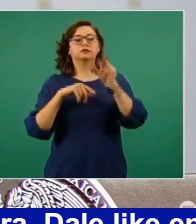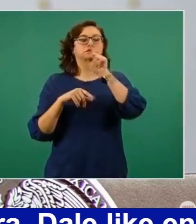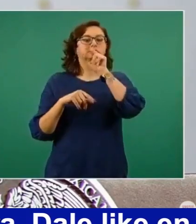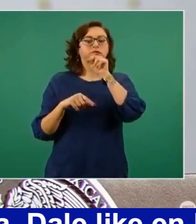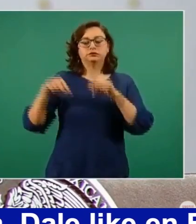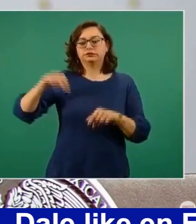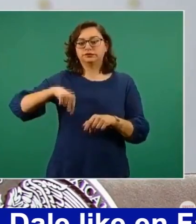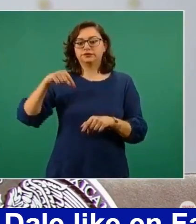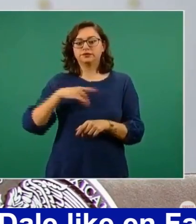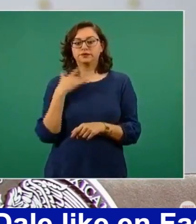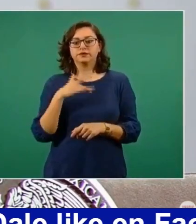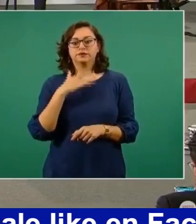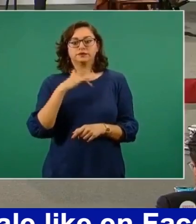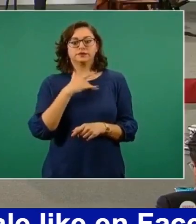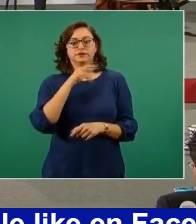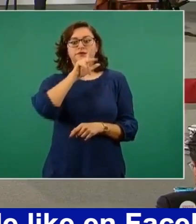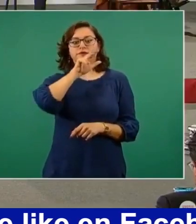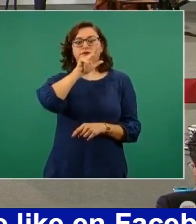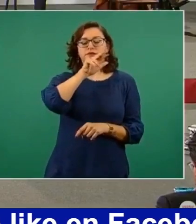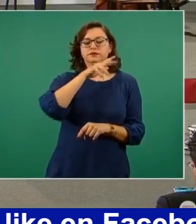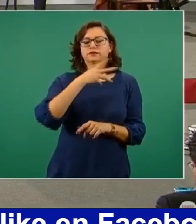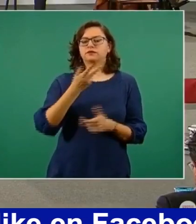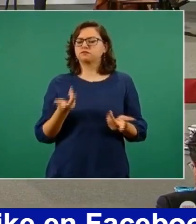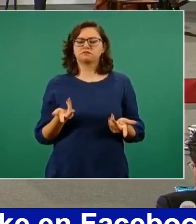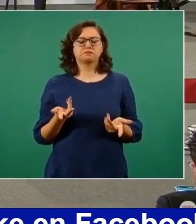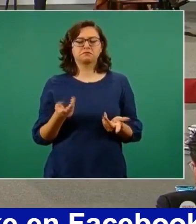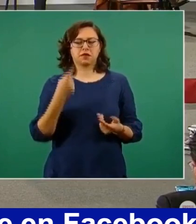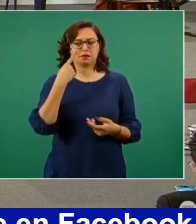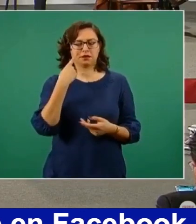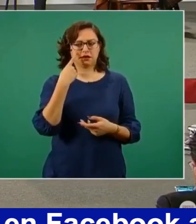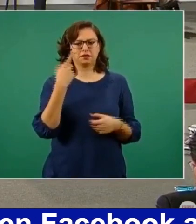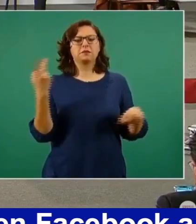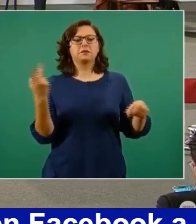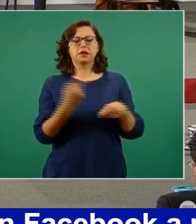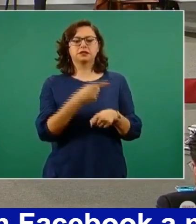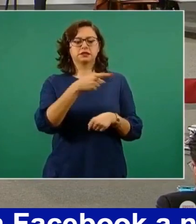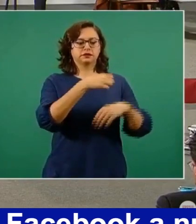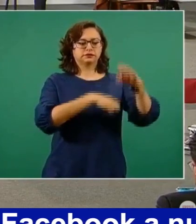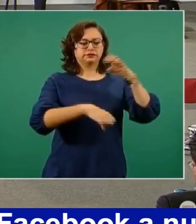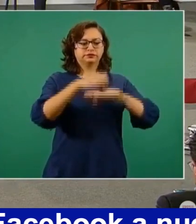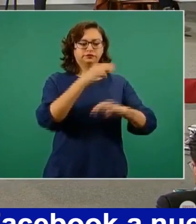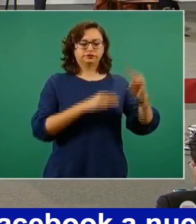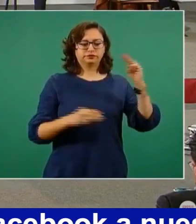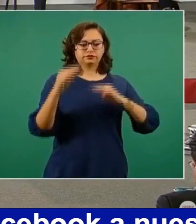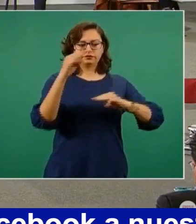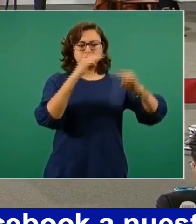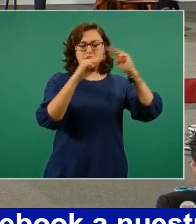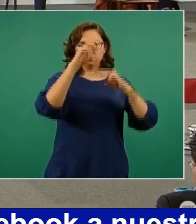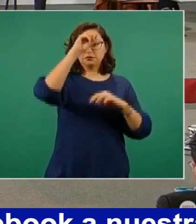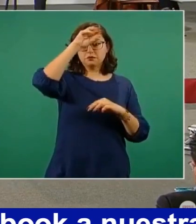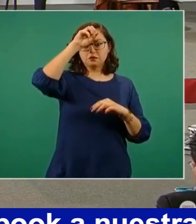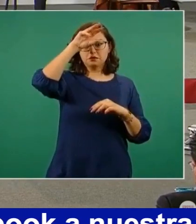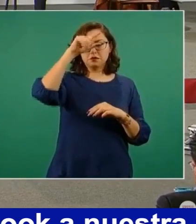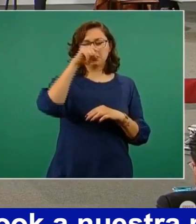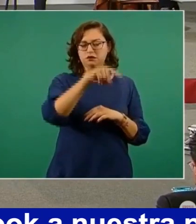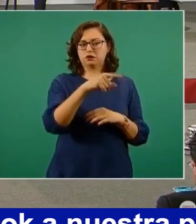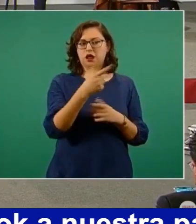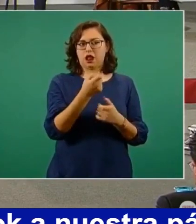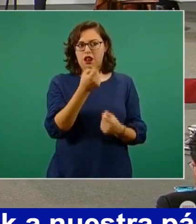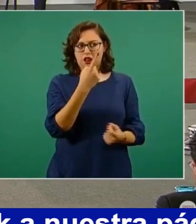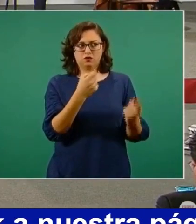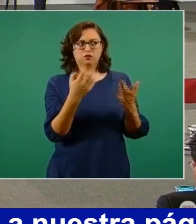2.6 veces más. Para hablar en específico del sector minero, que precisamente fue una de las